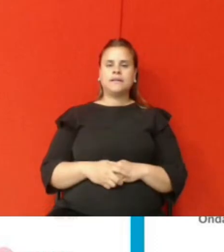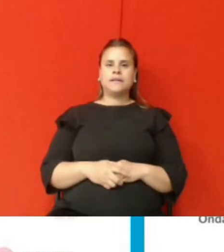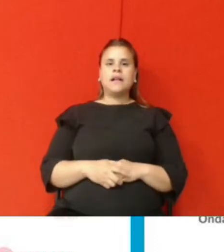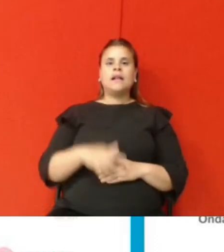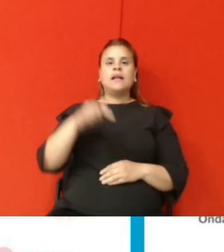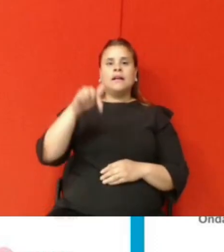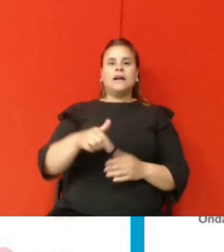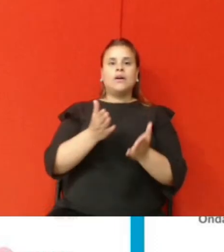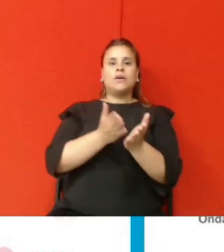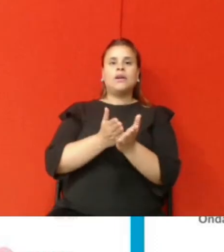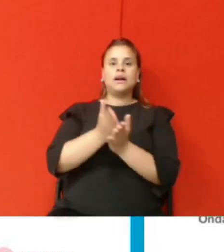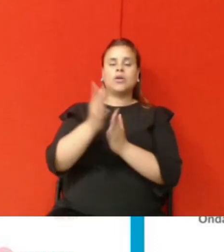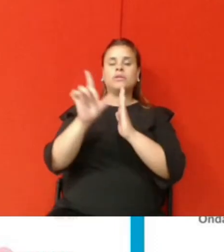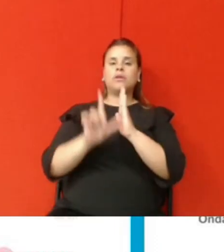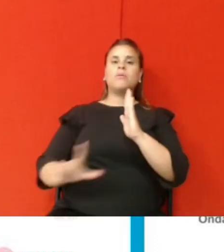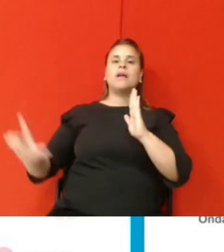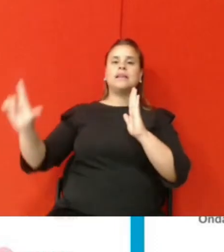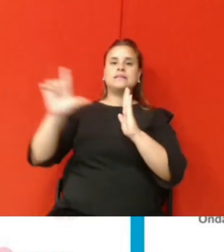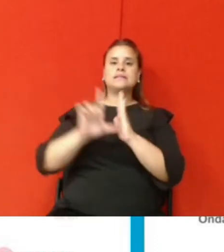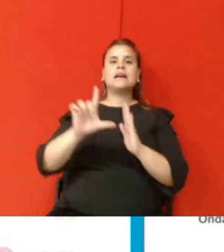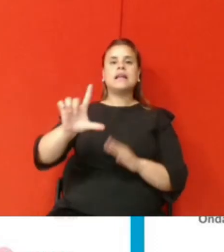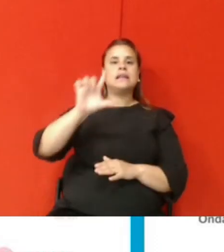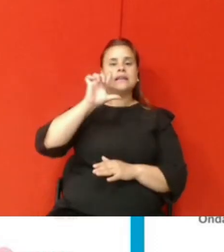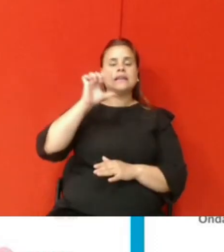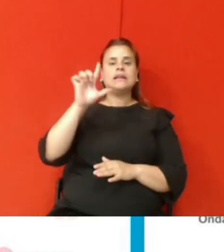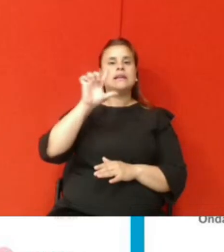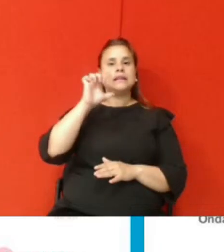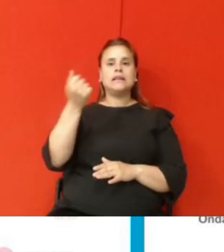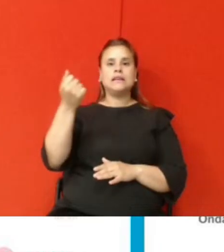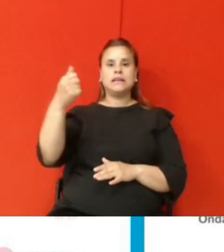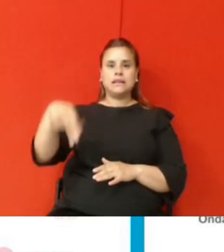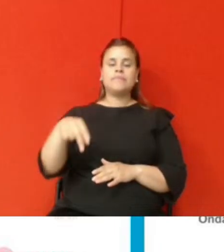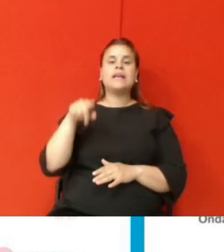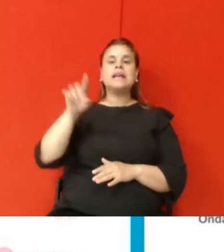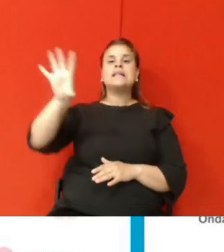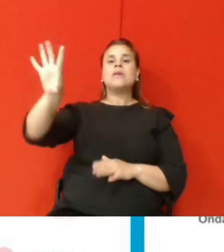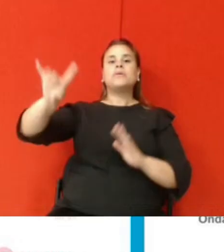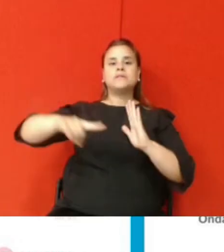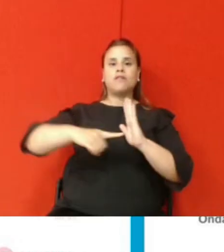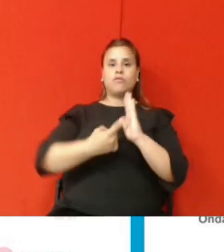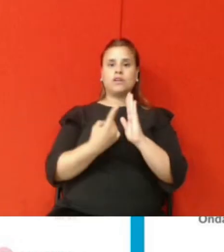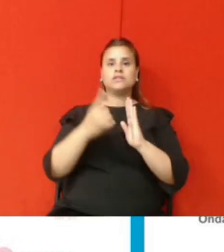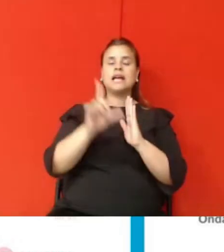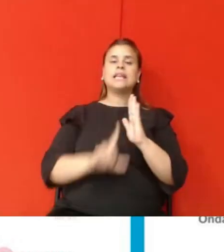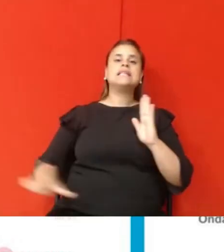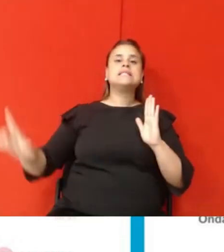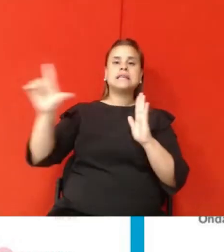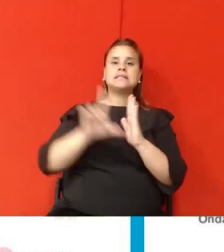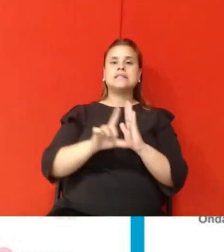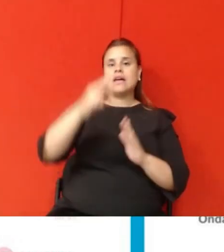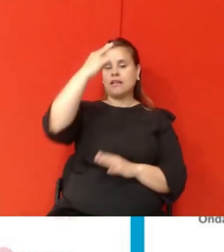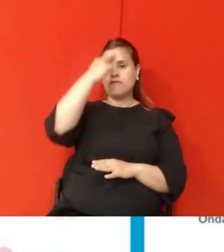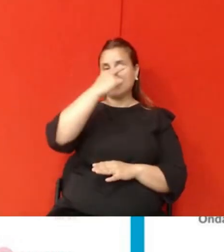A continuación, la licenciada Lilian Ayala, de la Ciudad Autónoma de Buenos Aires, licenciada en Enfermería,